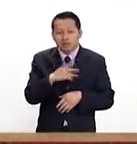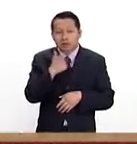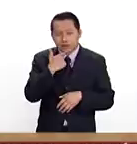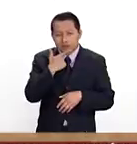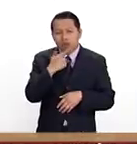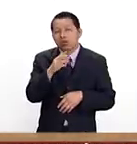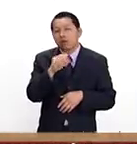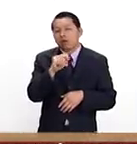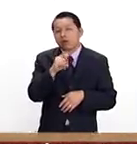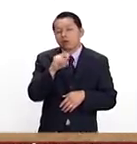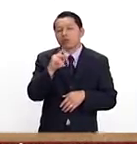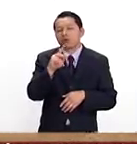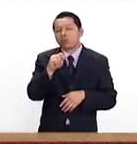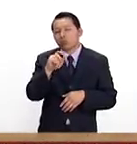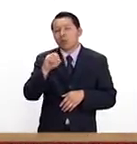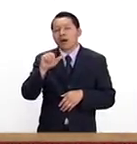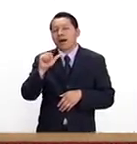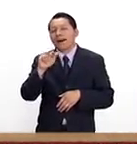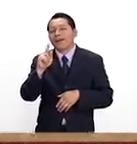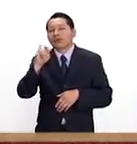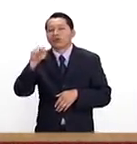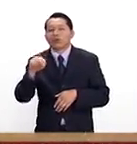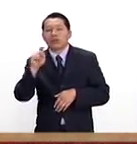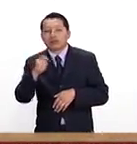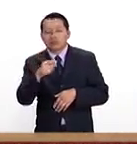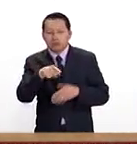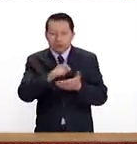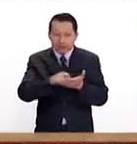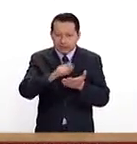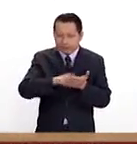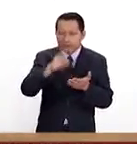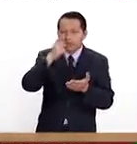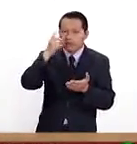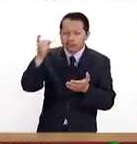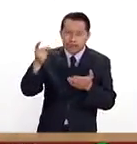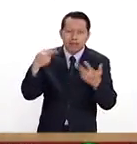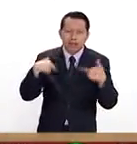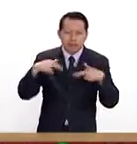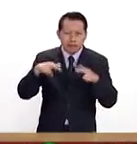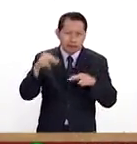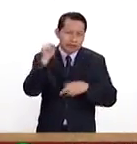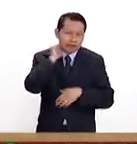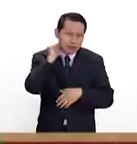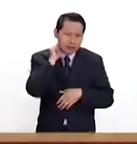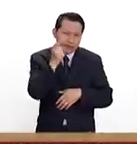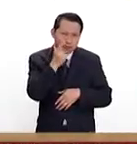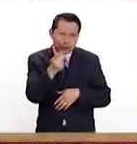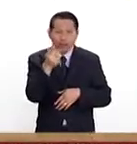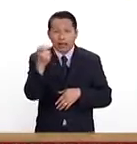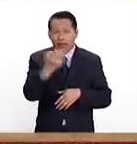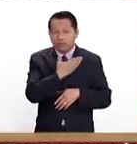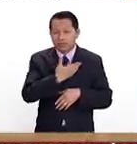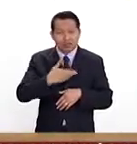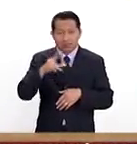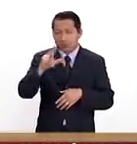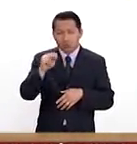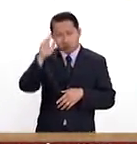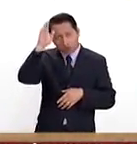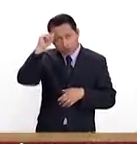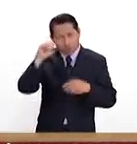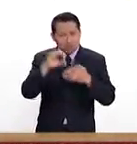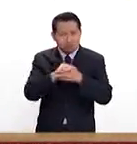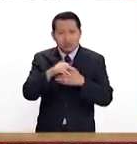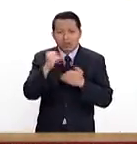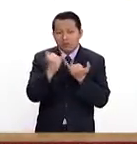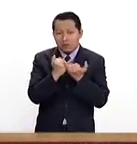call to action, de tú escribe, dile a tu representante que tú no estás con este presidente y que más